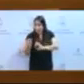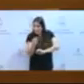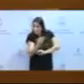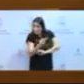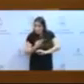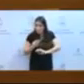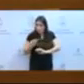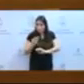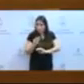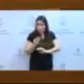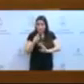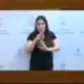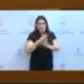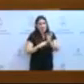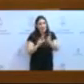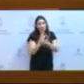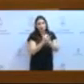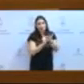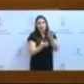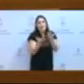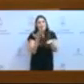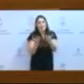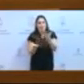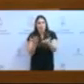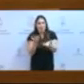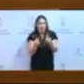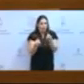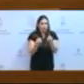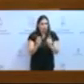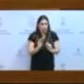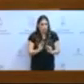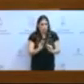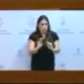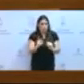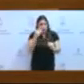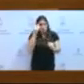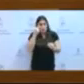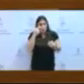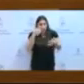valoración de todas esas medidas. Por tanto, las garantías, a mi entender,